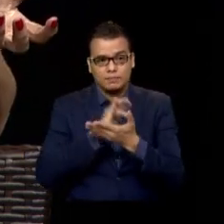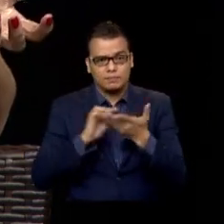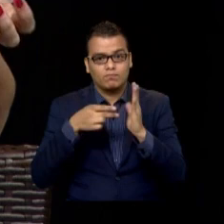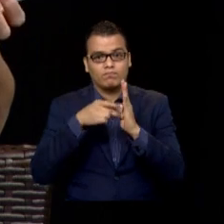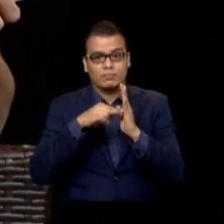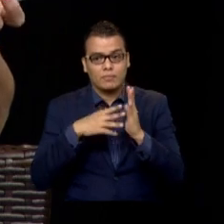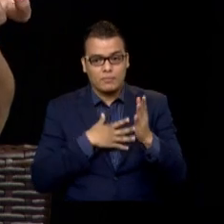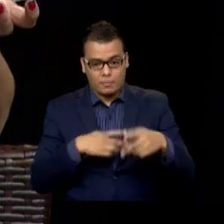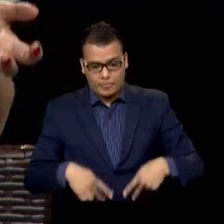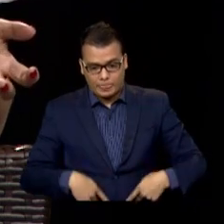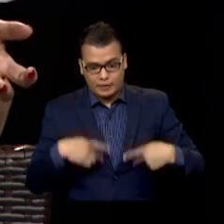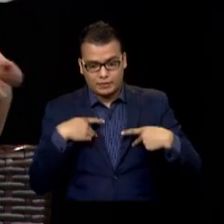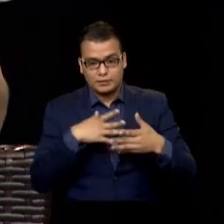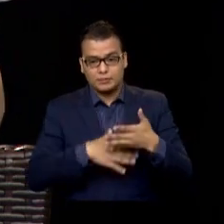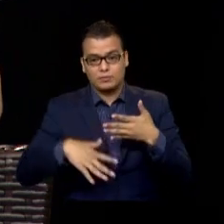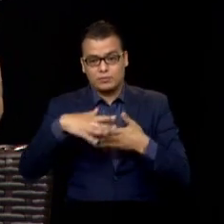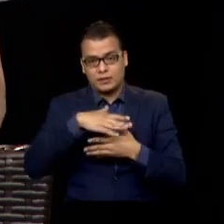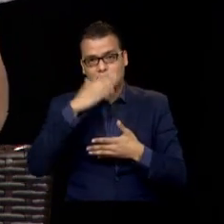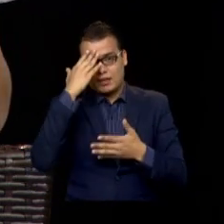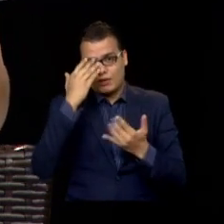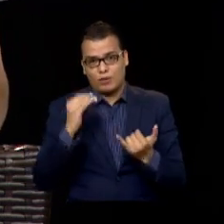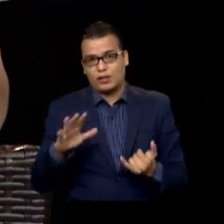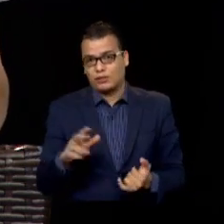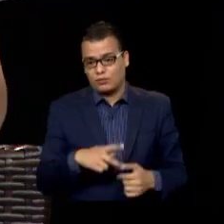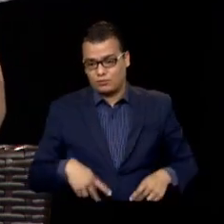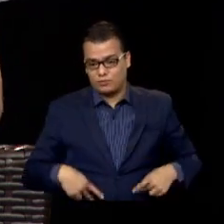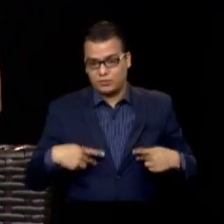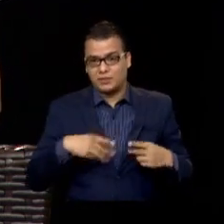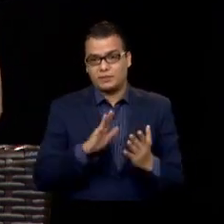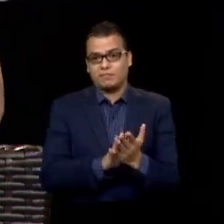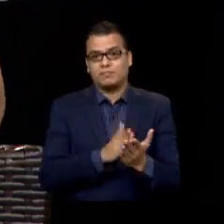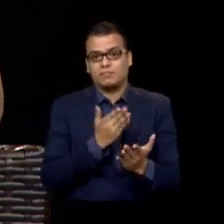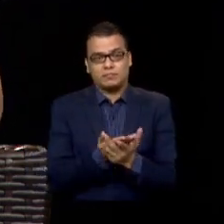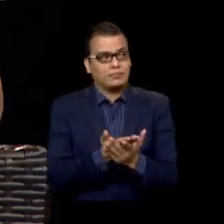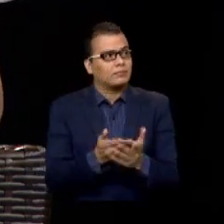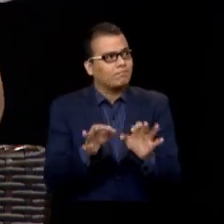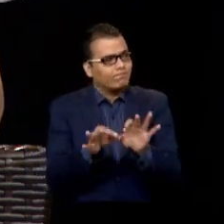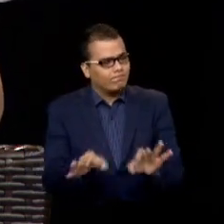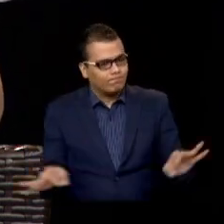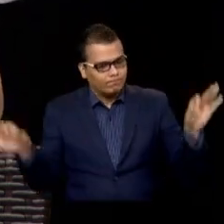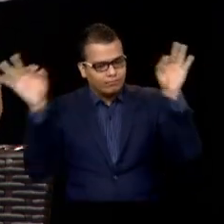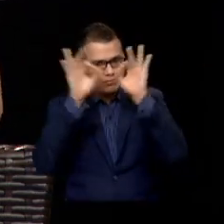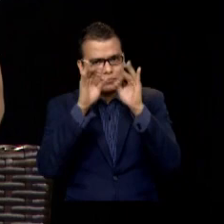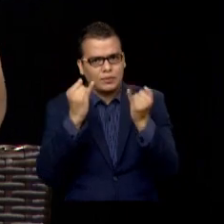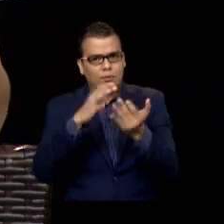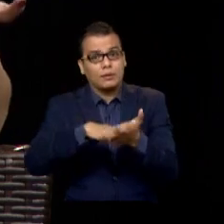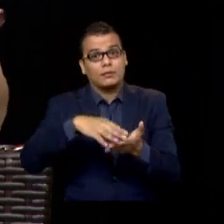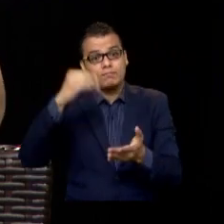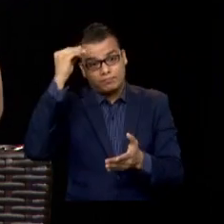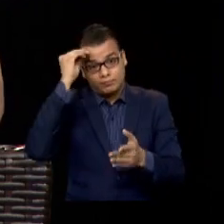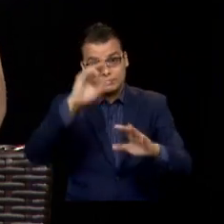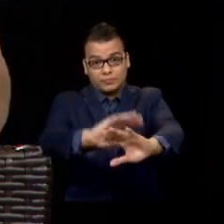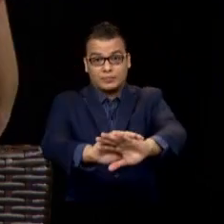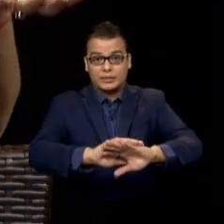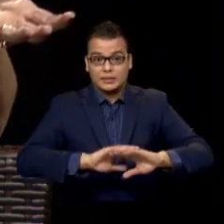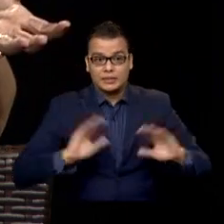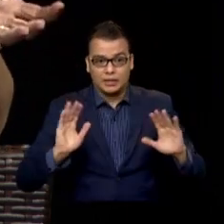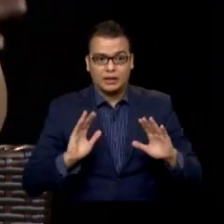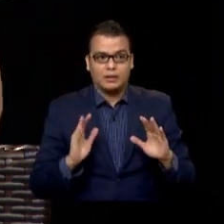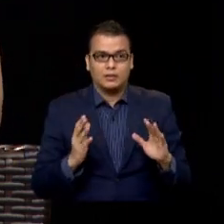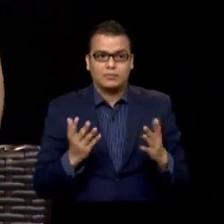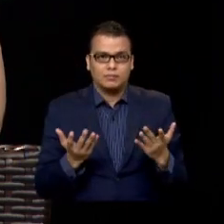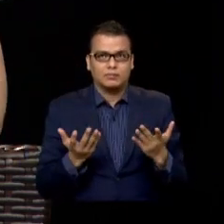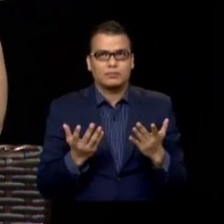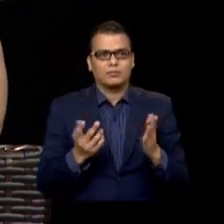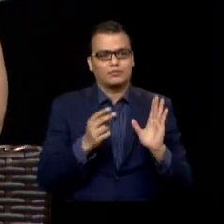nuestra vida y nuestro estilo de vida ha cambiado, y que es necesario aprender de esta situación y poner en práctica